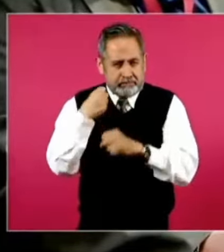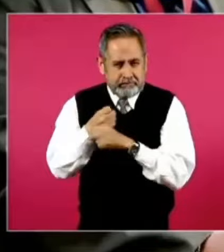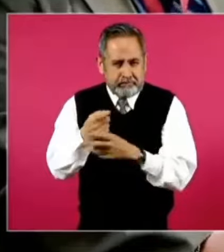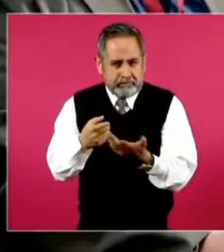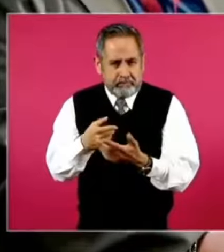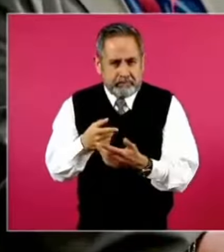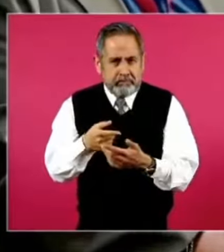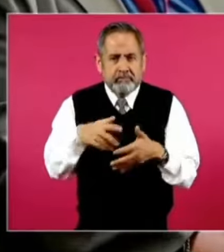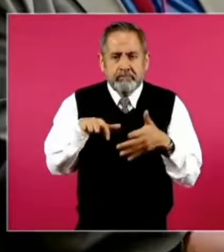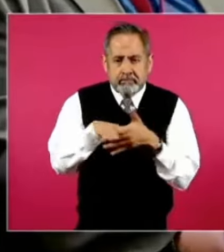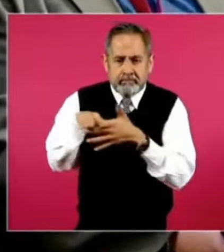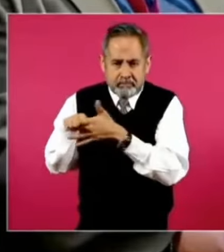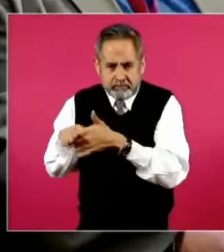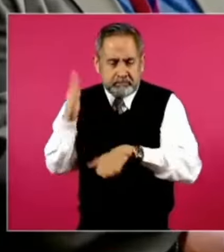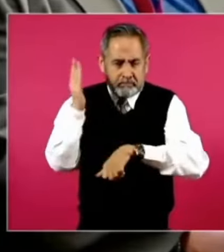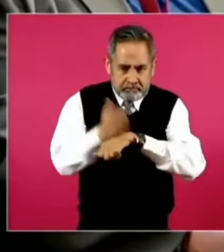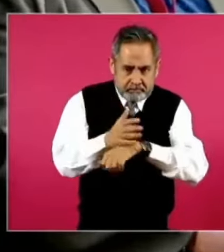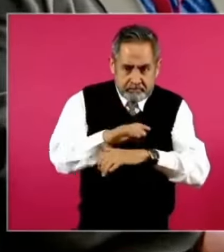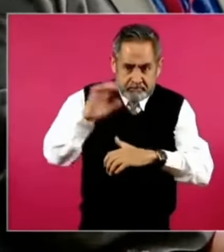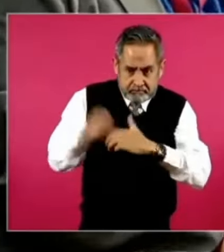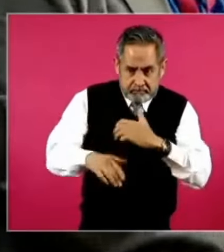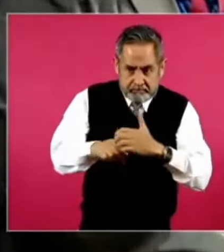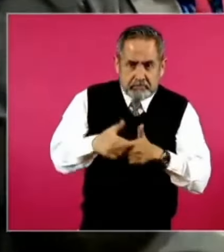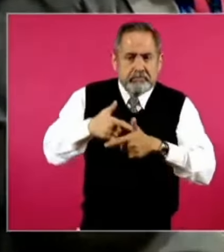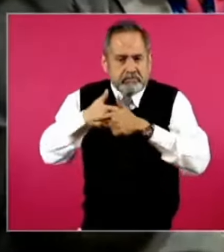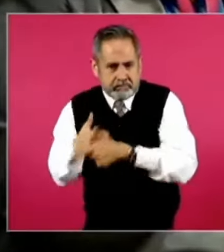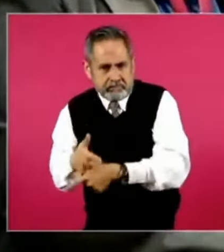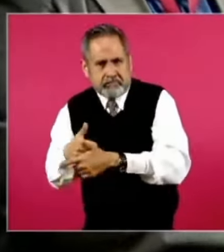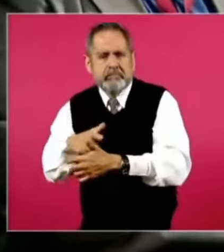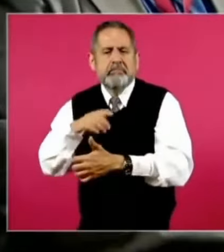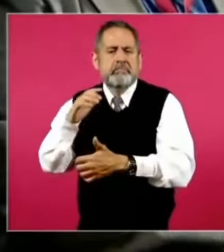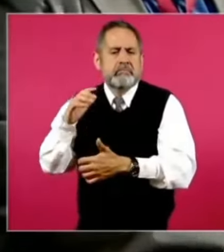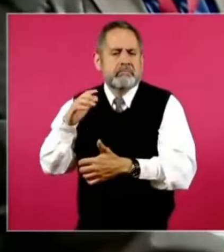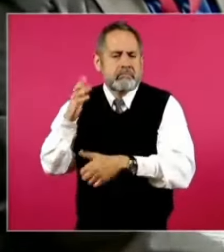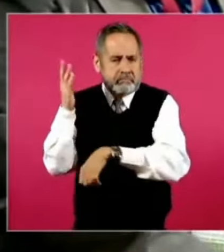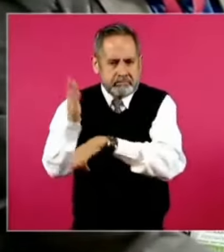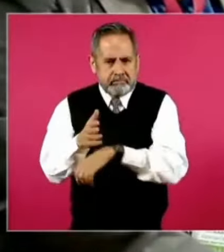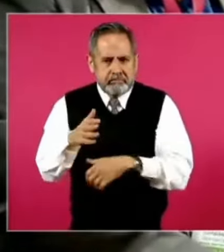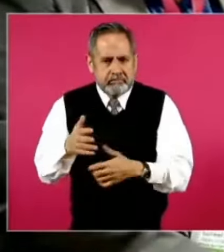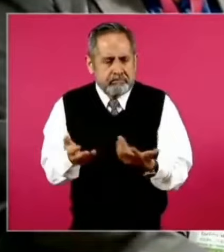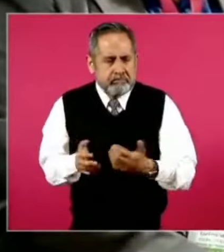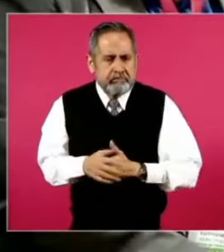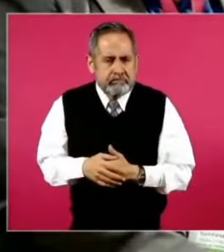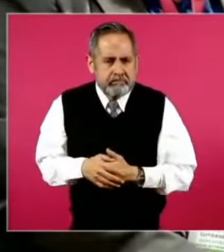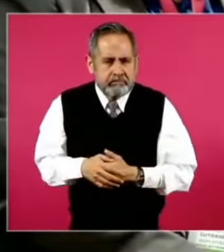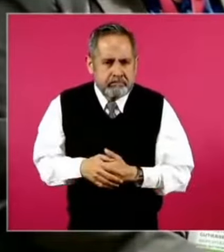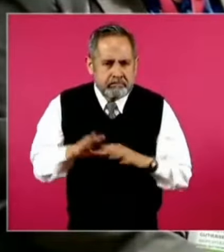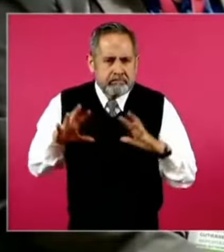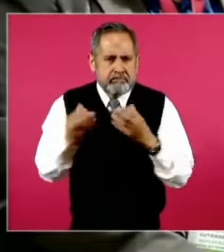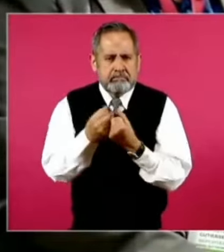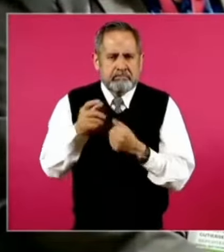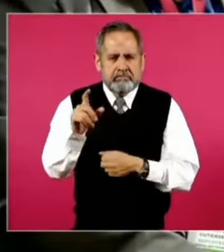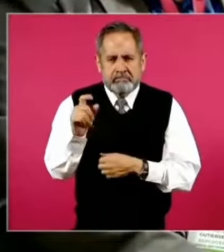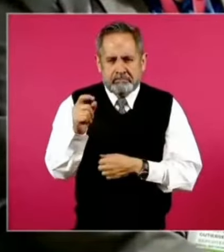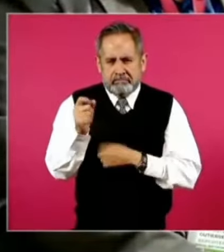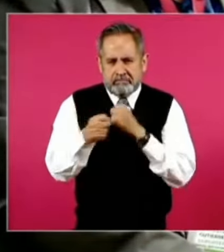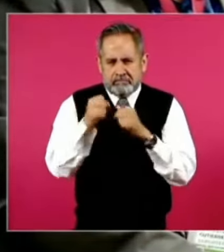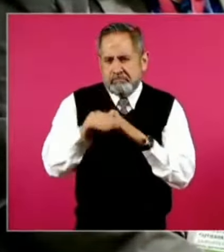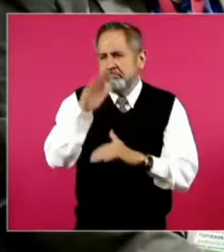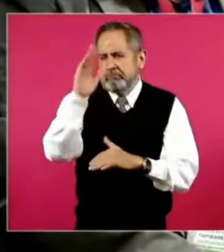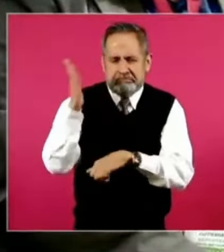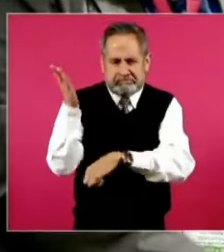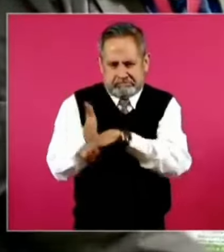continuadas, es decir, termina una y empieza la otra, o sea, son más de 20 años de